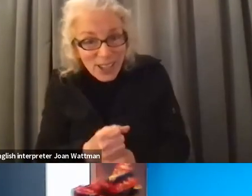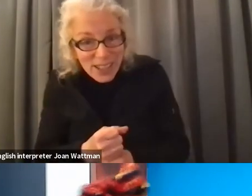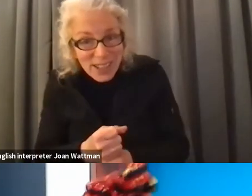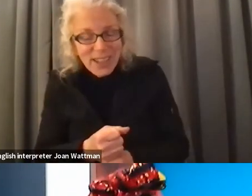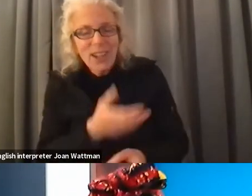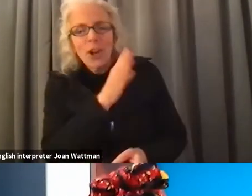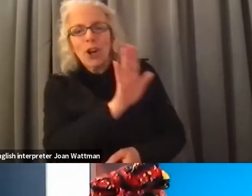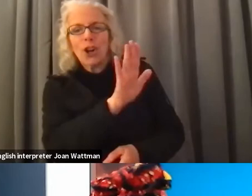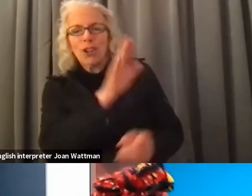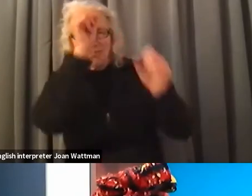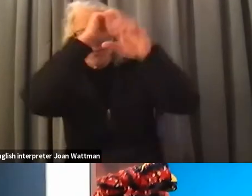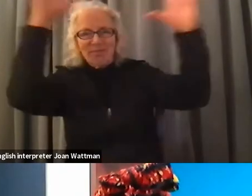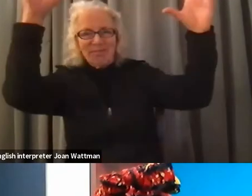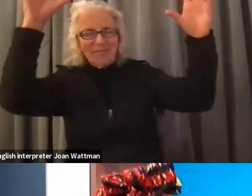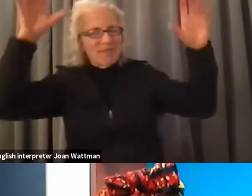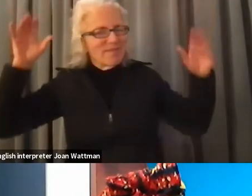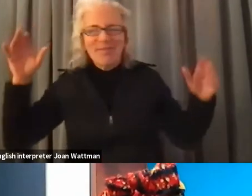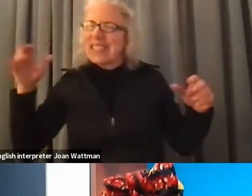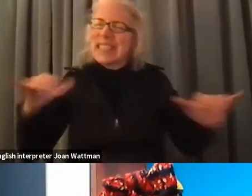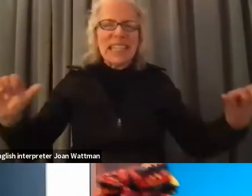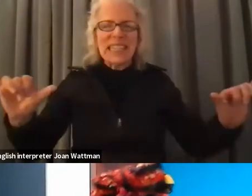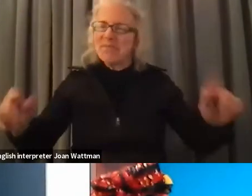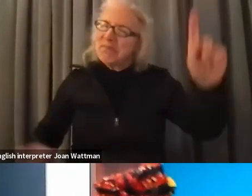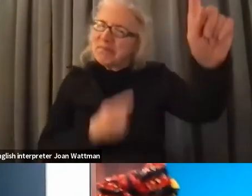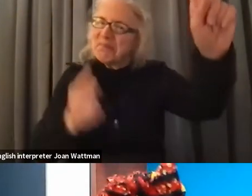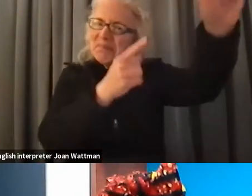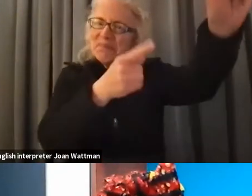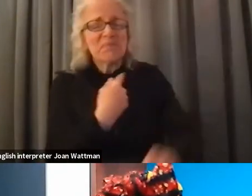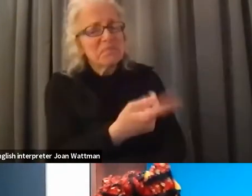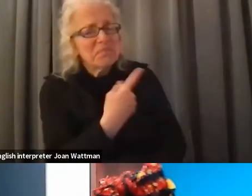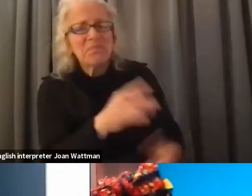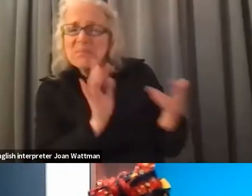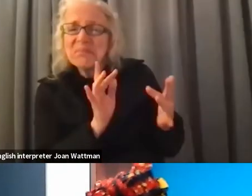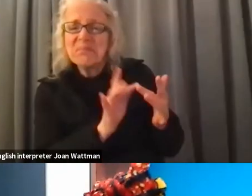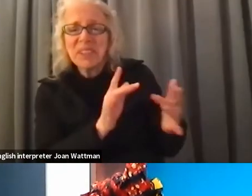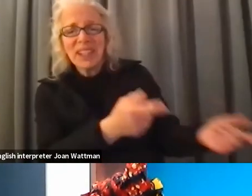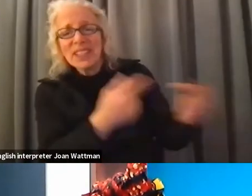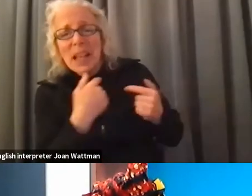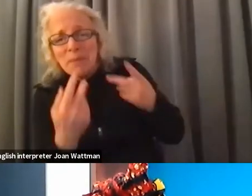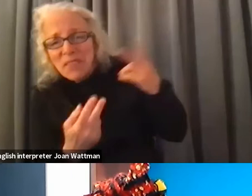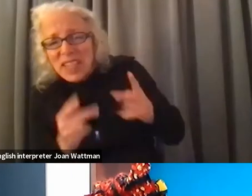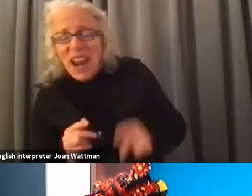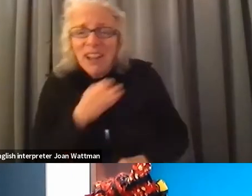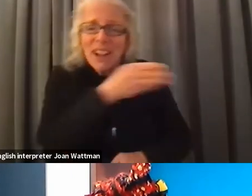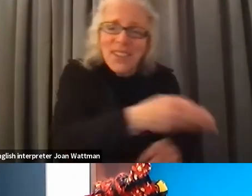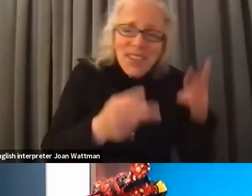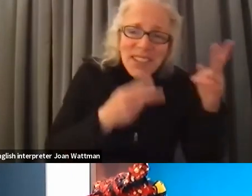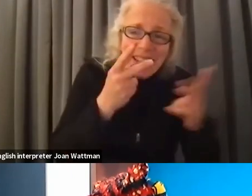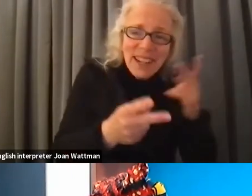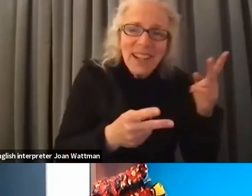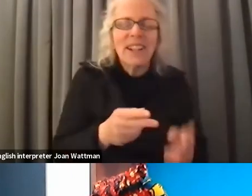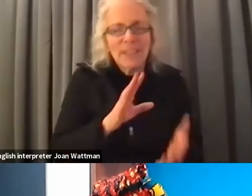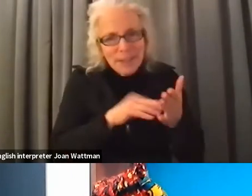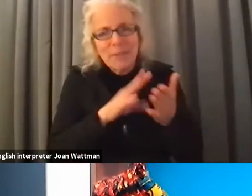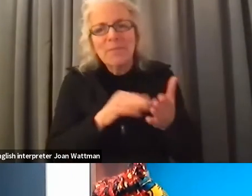nos seguimos visitando aquí y allá, he aprendido muchas cosas de Francia, pero hay dos especialmente importantes que quisiera